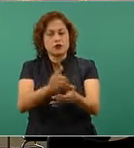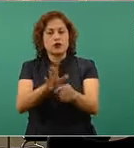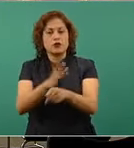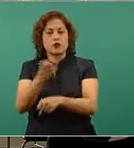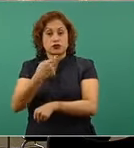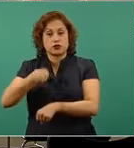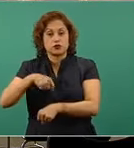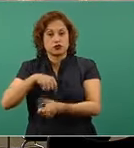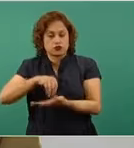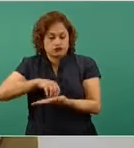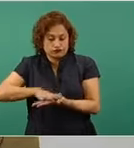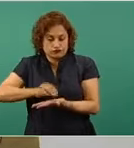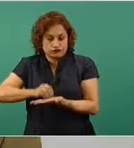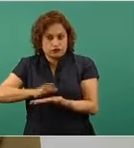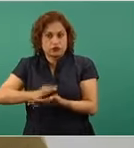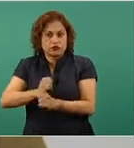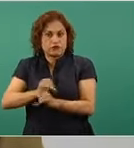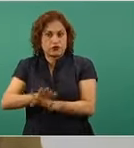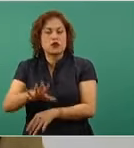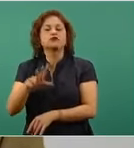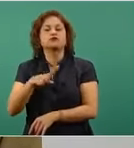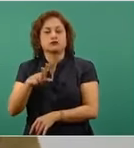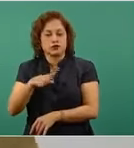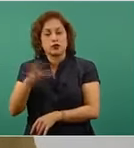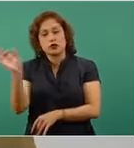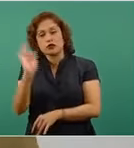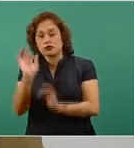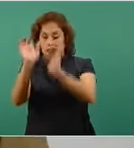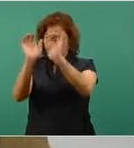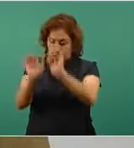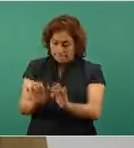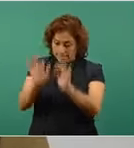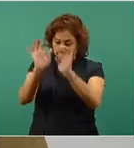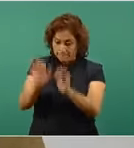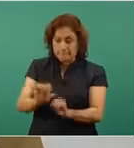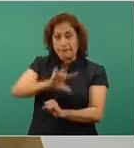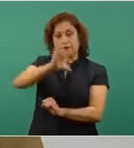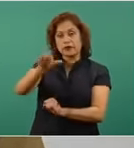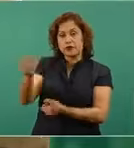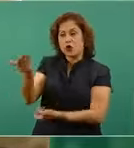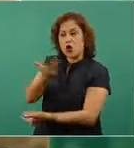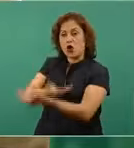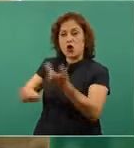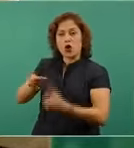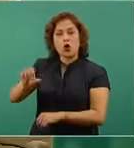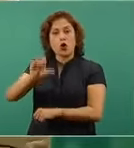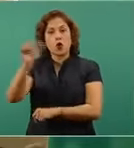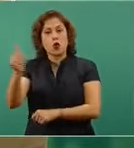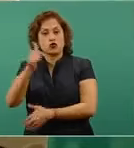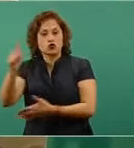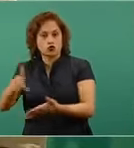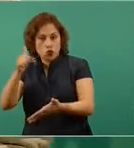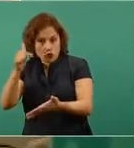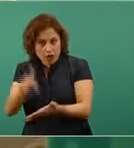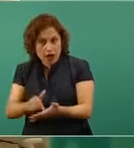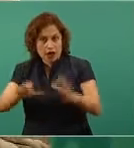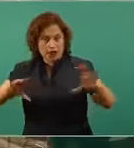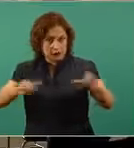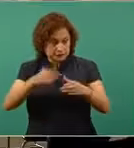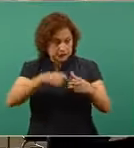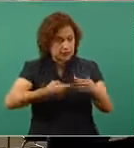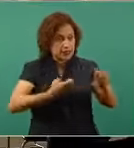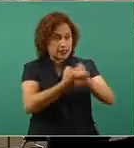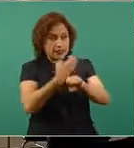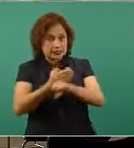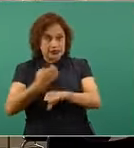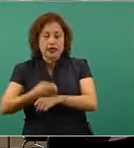que este documento, y a ver si podemos irlo socializando más también, no solamente para el ámbito local entre estados,